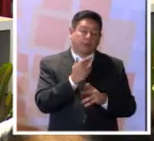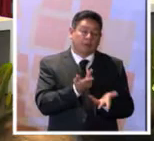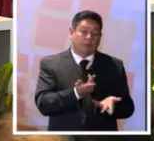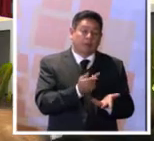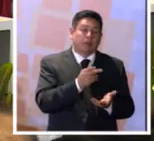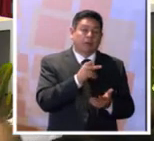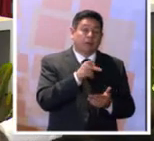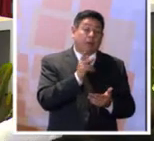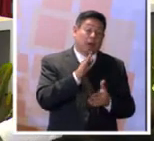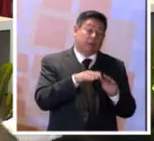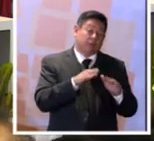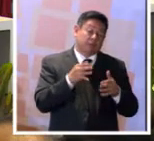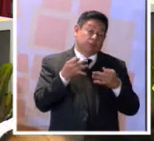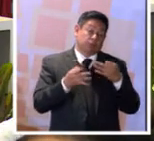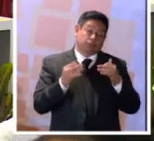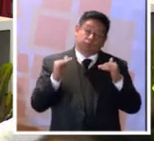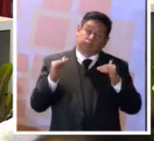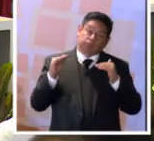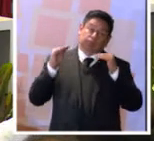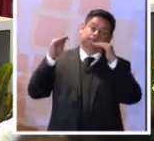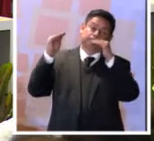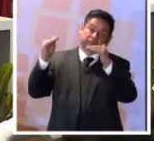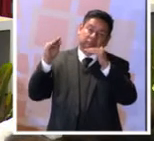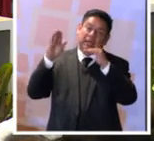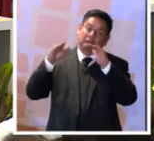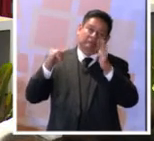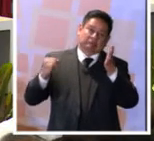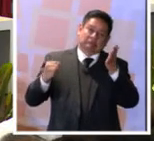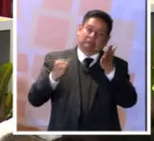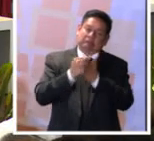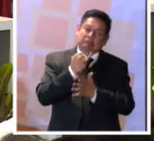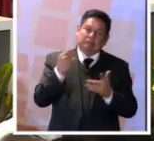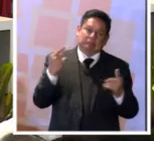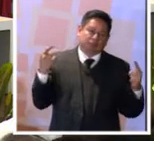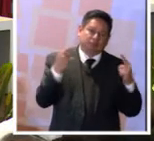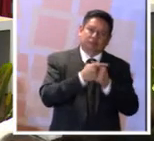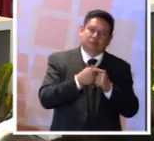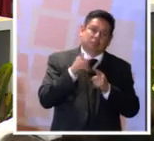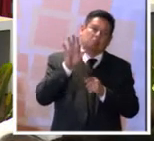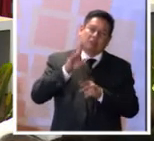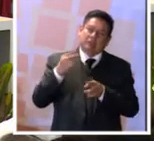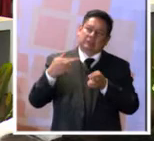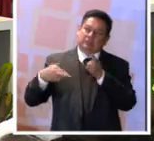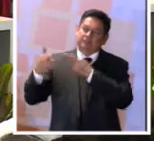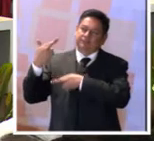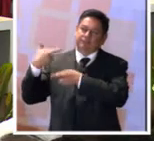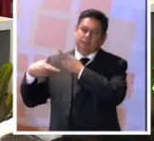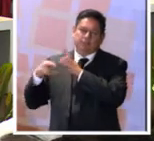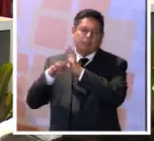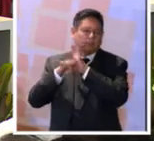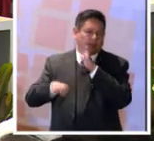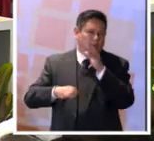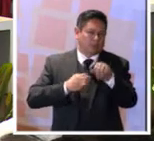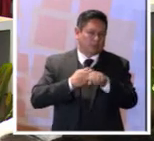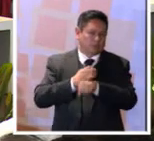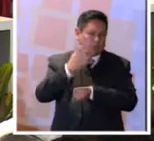casos de regresión. El caso de Morelos es también paradigmático en este tema.